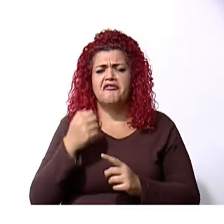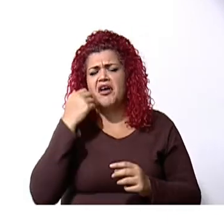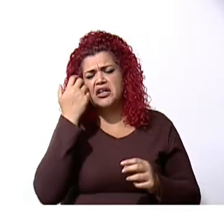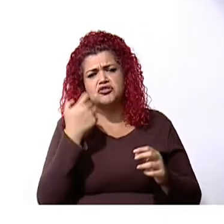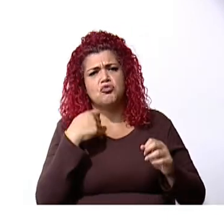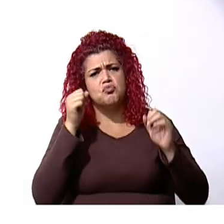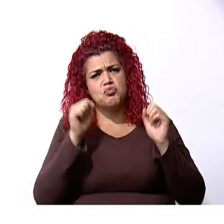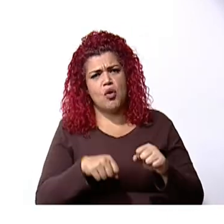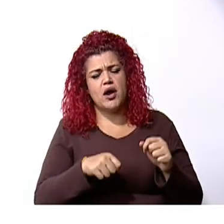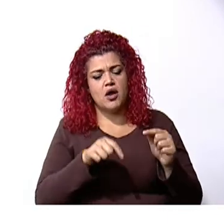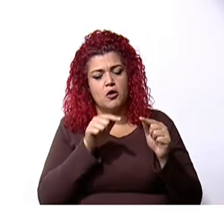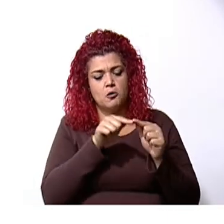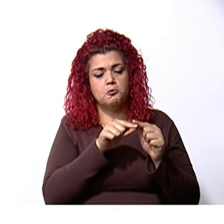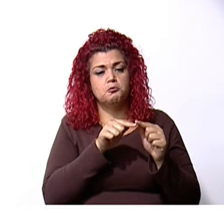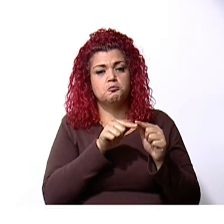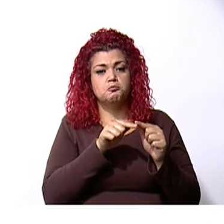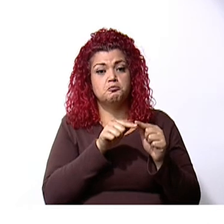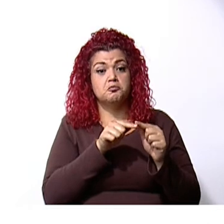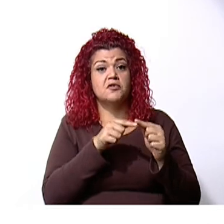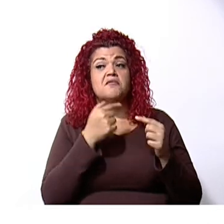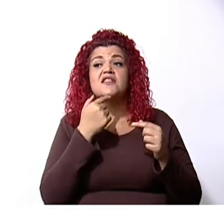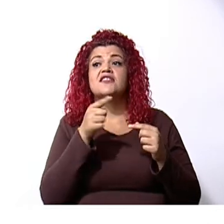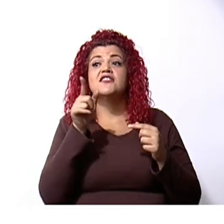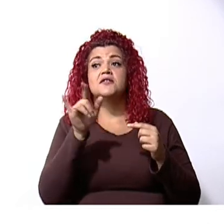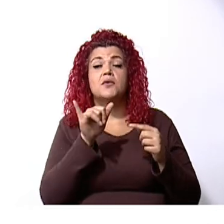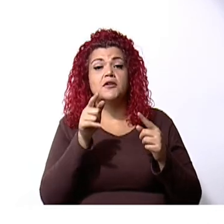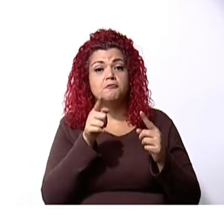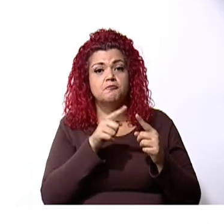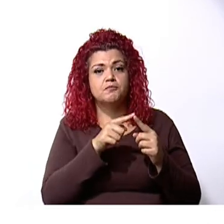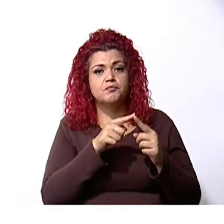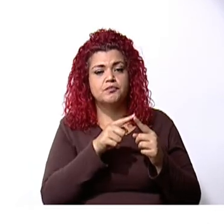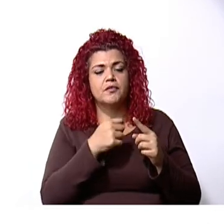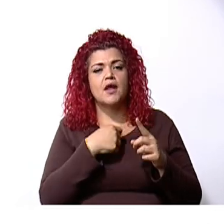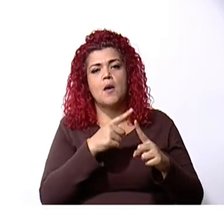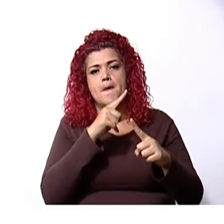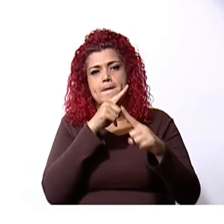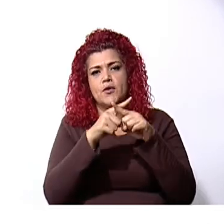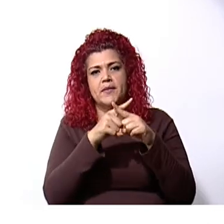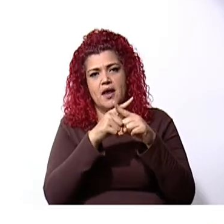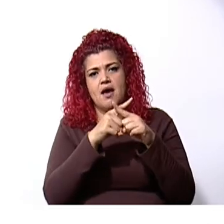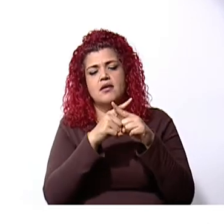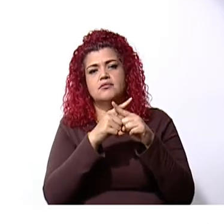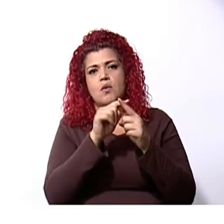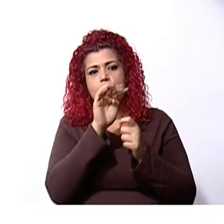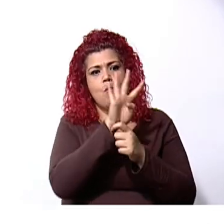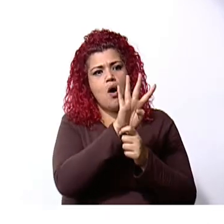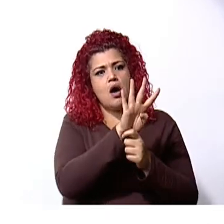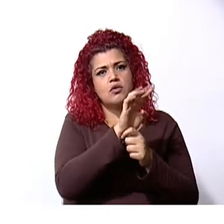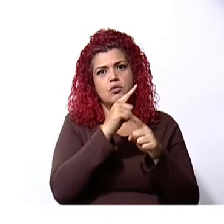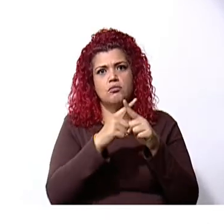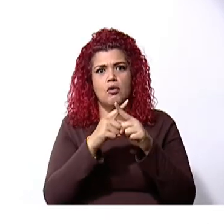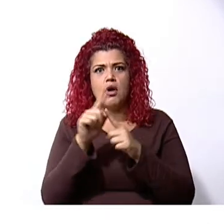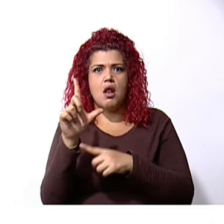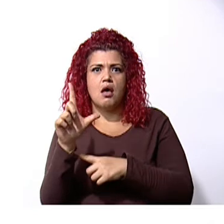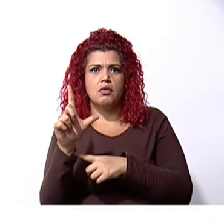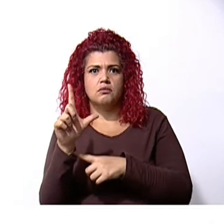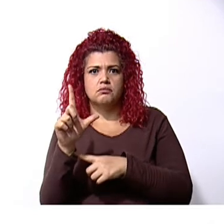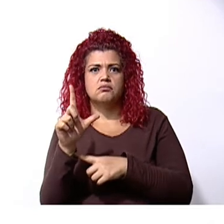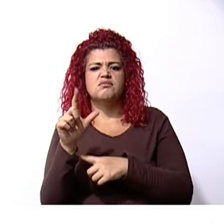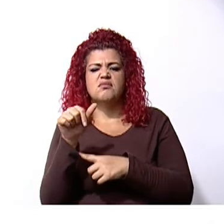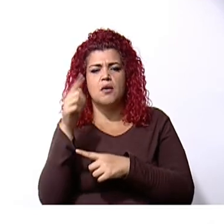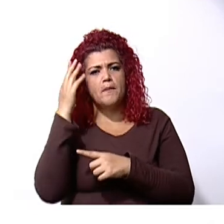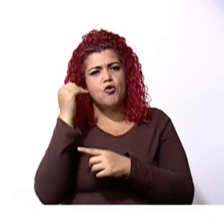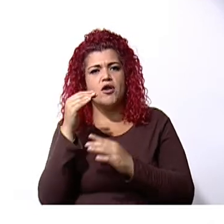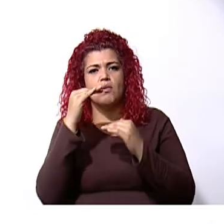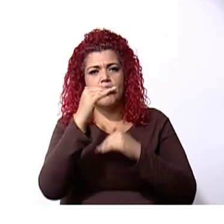en este caso es, como dice ahí, ¿verdad?, multiplicar 4 por el lado, porque recordemos que el